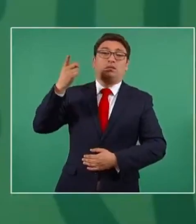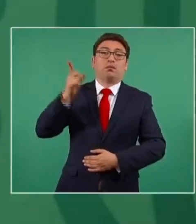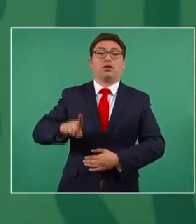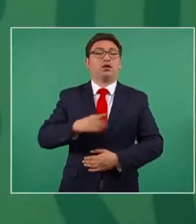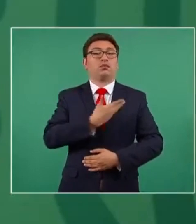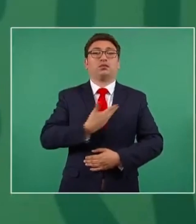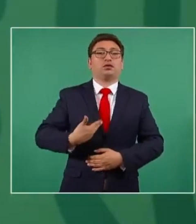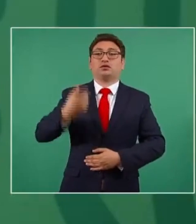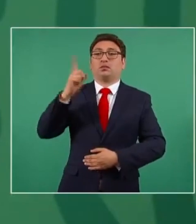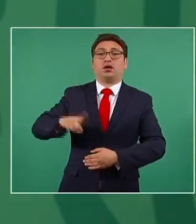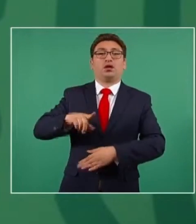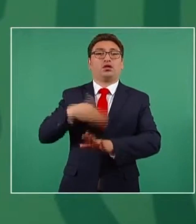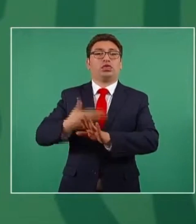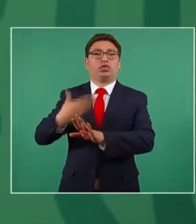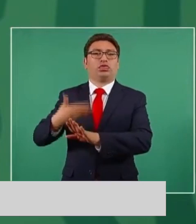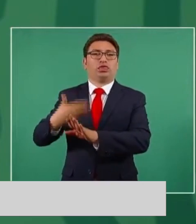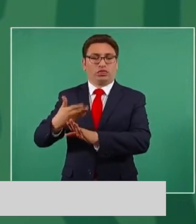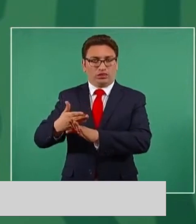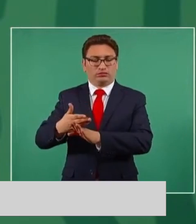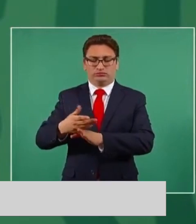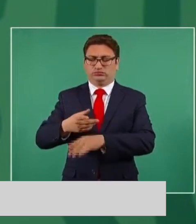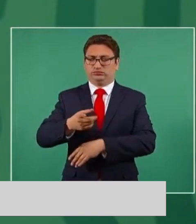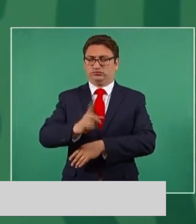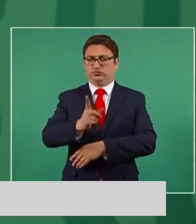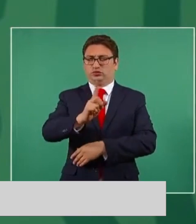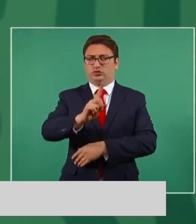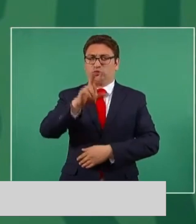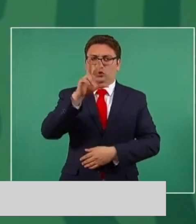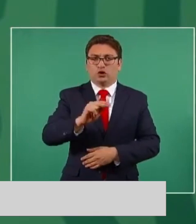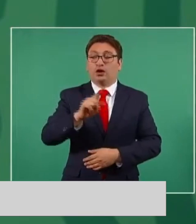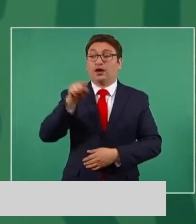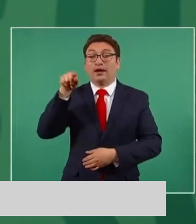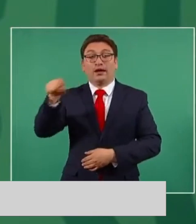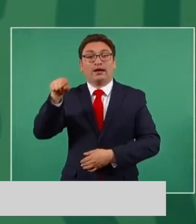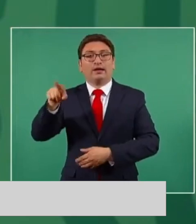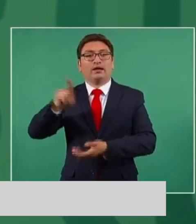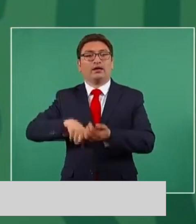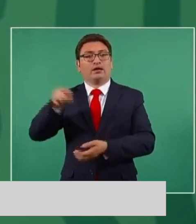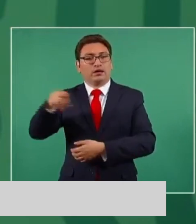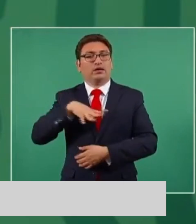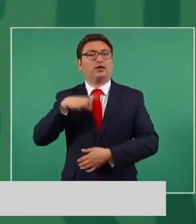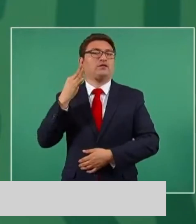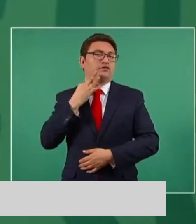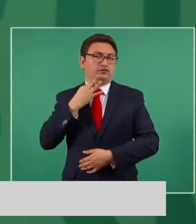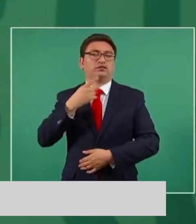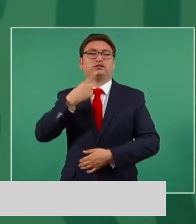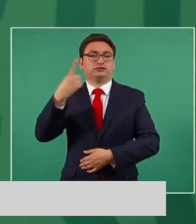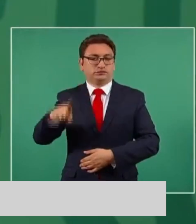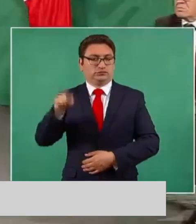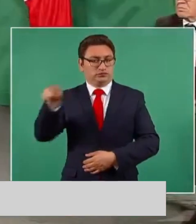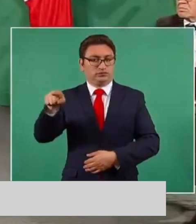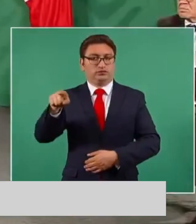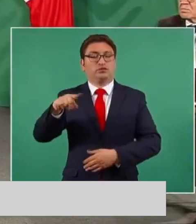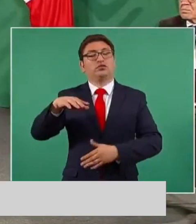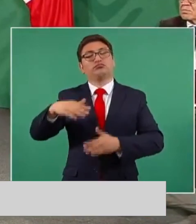candidato presidencial tenga un alto nivel educativo y tenga esa mentalidad. Dijo: los que votaron mayoritariamente en